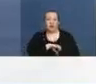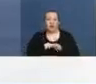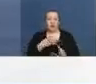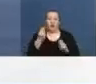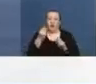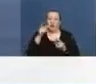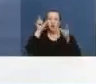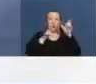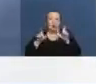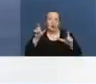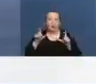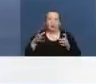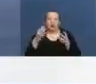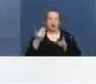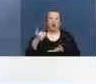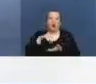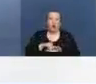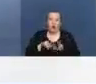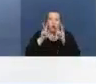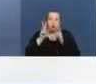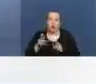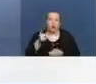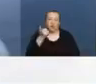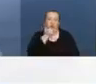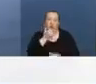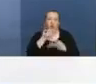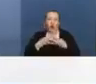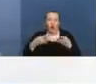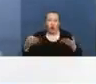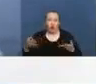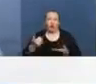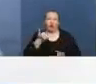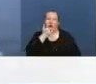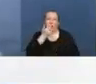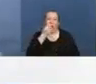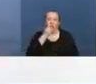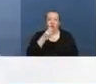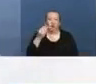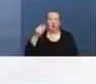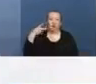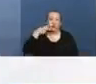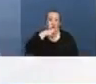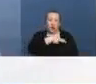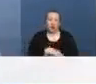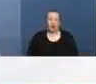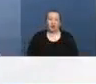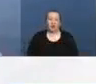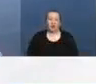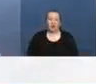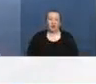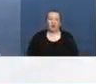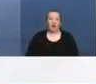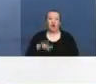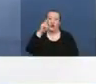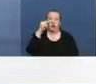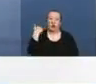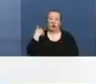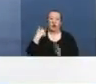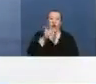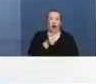gente repite tontería tontería con un nivel la crítico y sin capacidad crítica